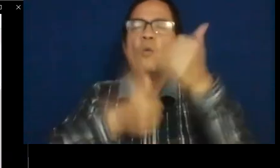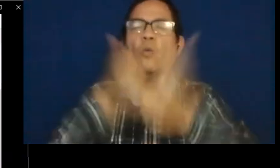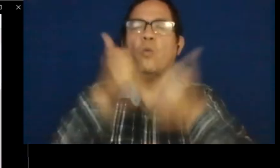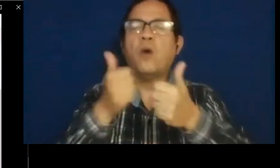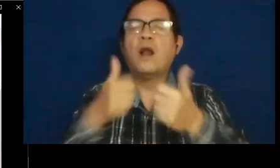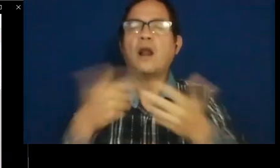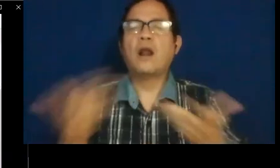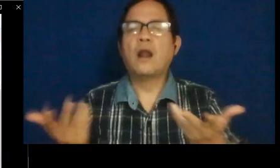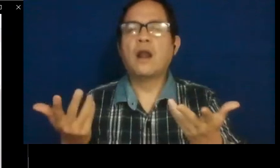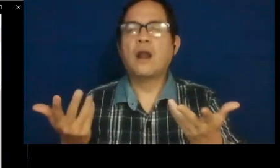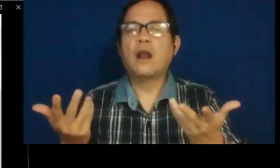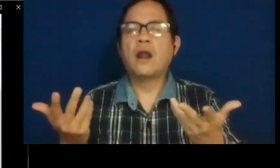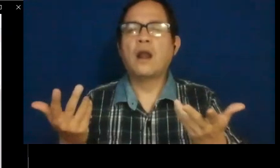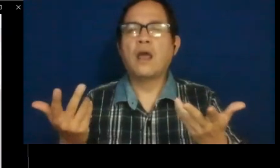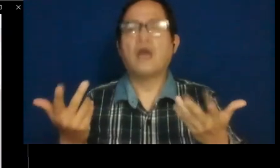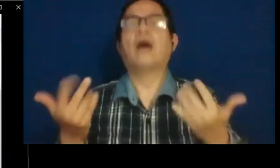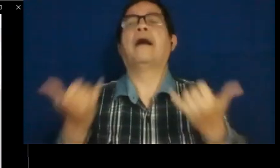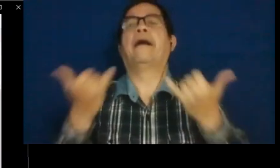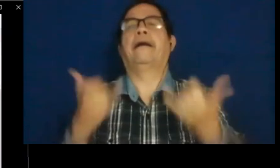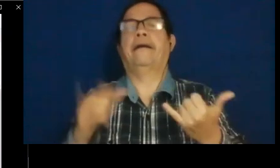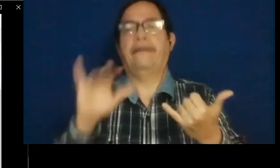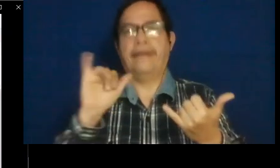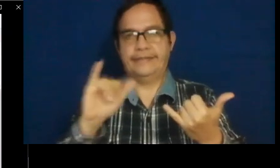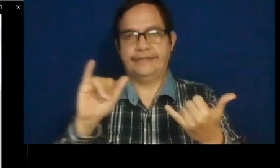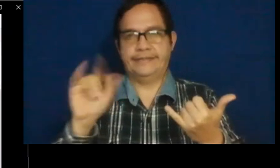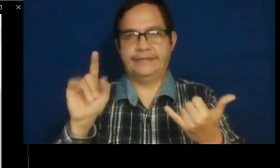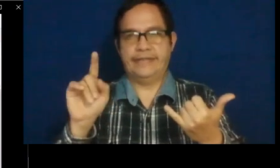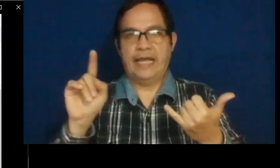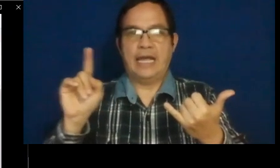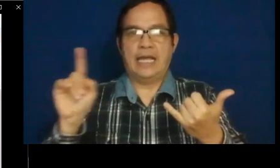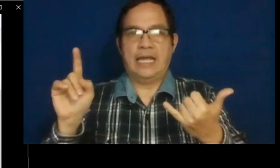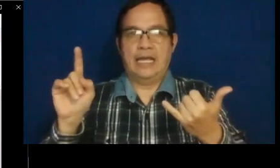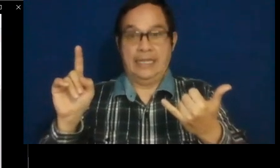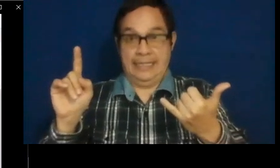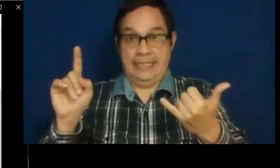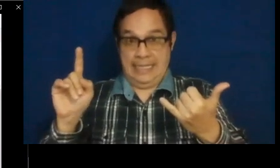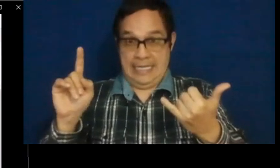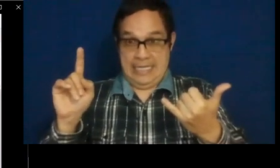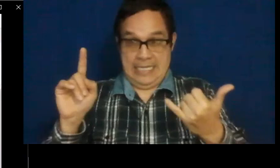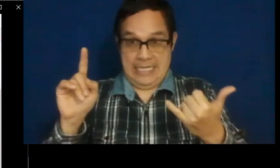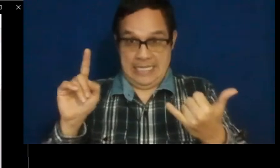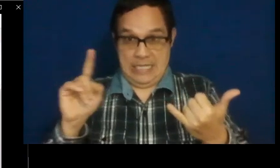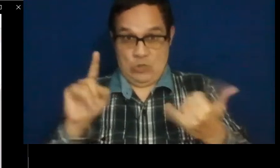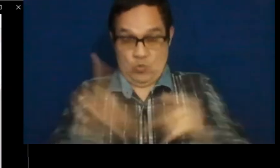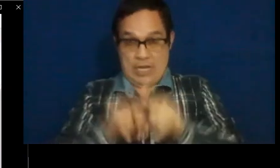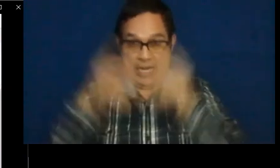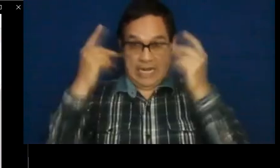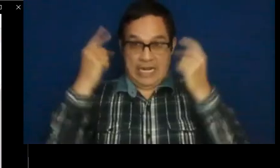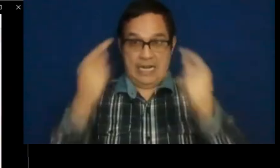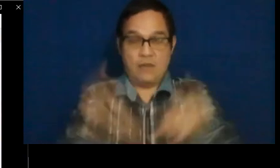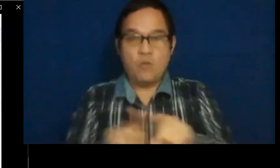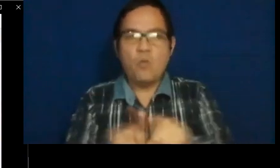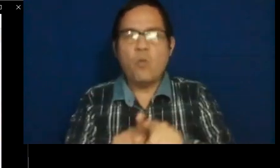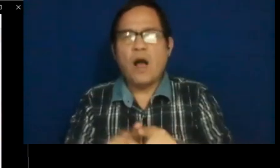hoy? El objetivo hoy claramente es que nuestra sesión sea un poco más rápida por dos razones. Primero, porque no hay que hablar de lo